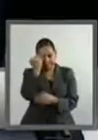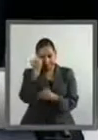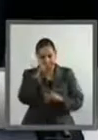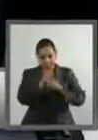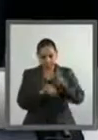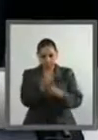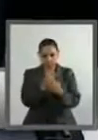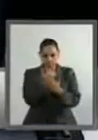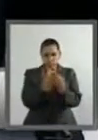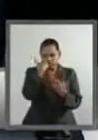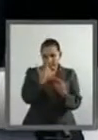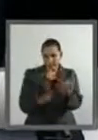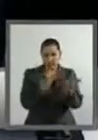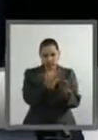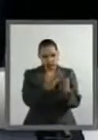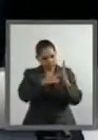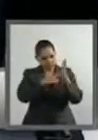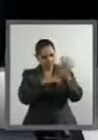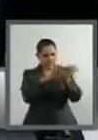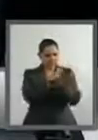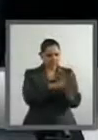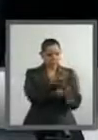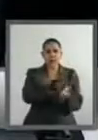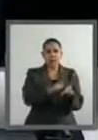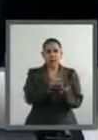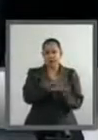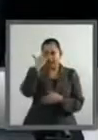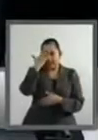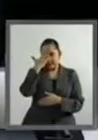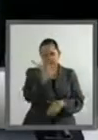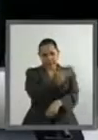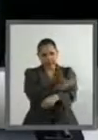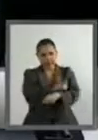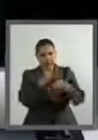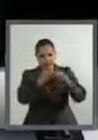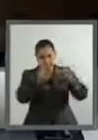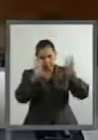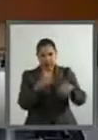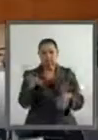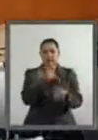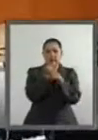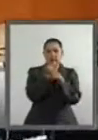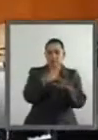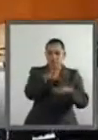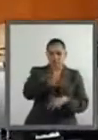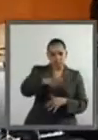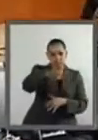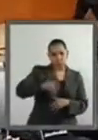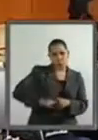reforma y adiciona la Ley General de Transparencia y Acceso a la Información Pública.